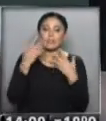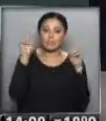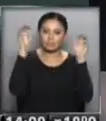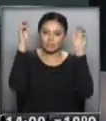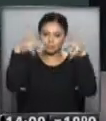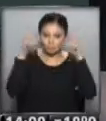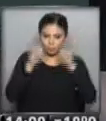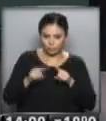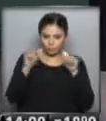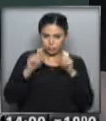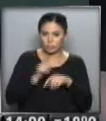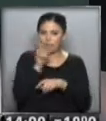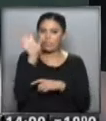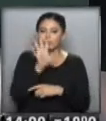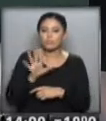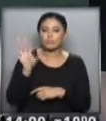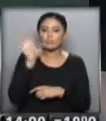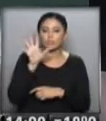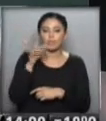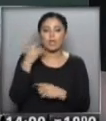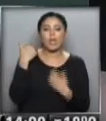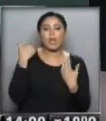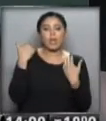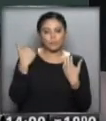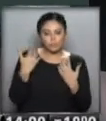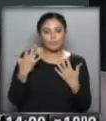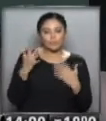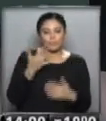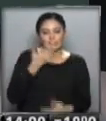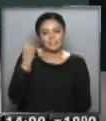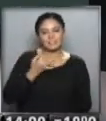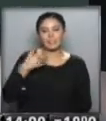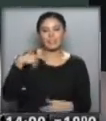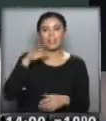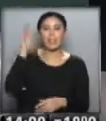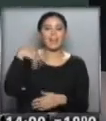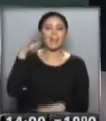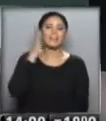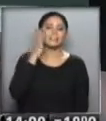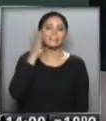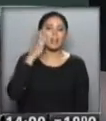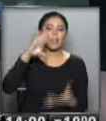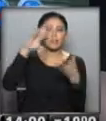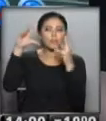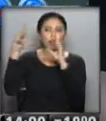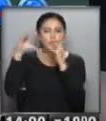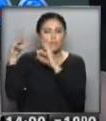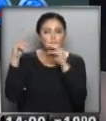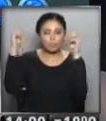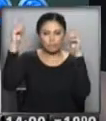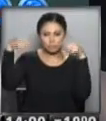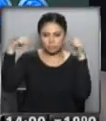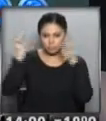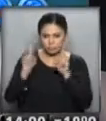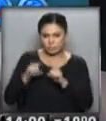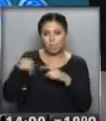tormenta. Noreste, mucha probabilidad que al atardecer se formen algunas tormentas que persistirán